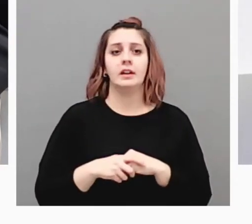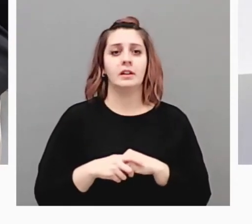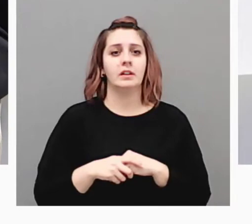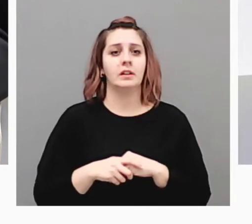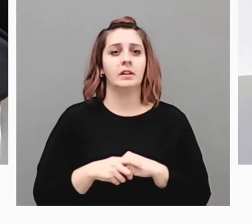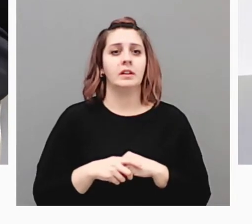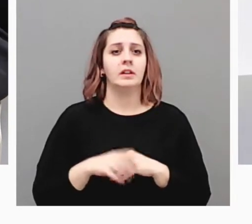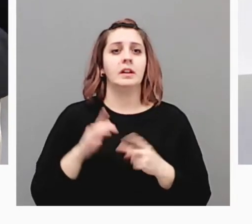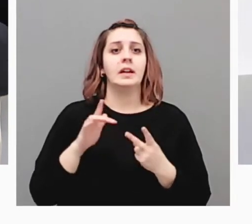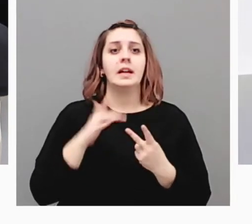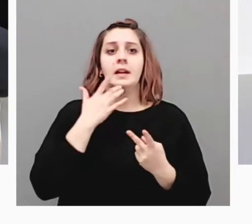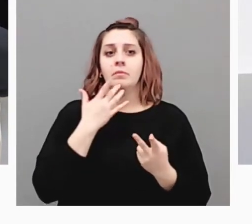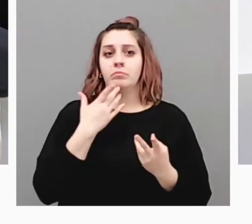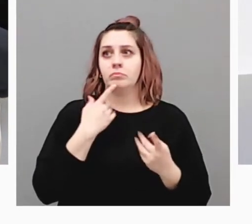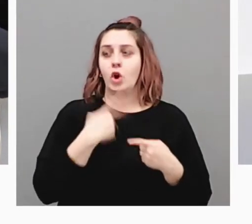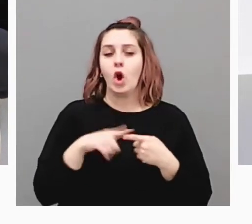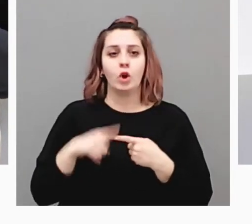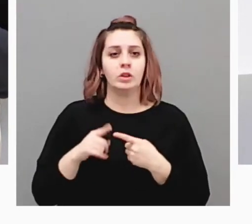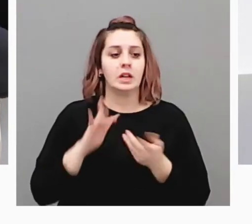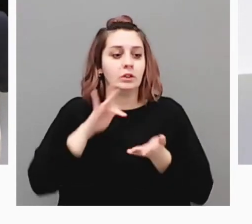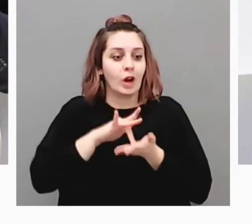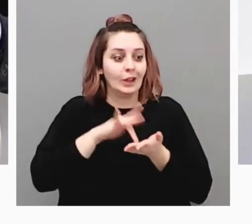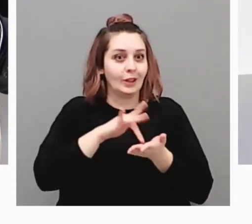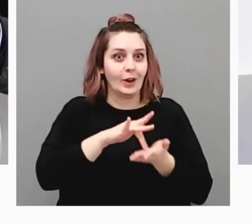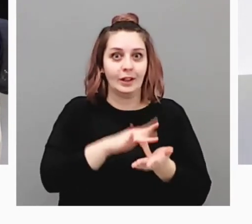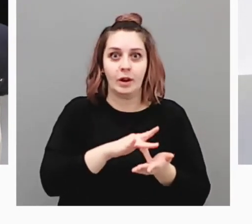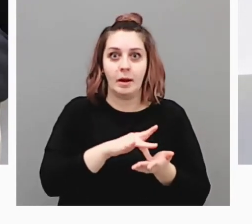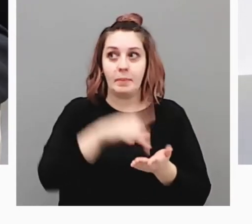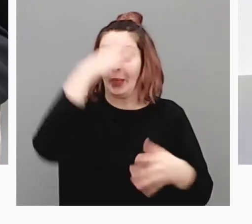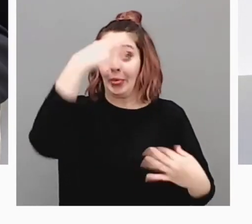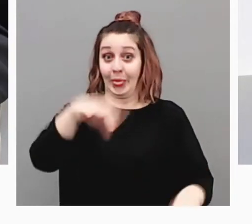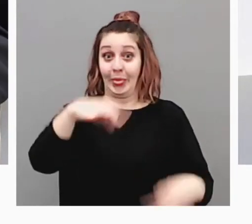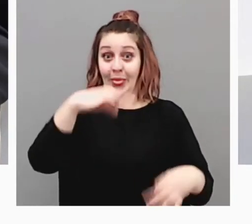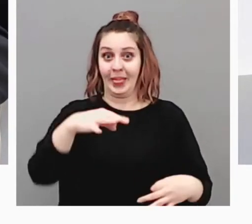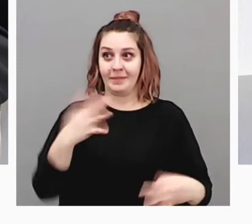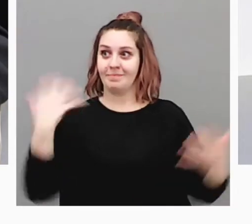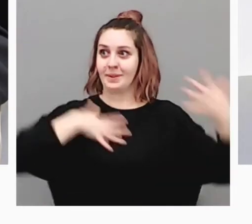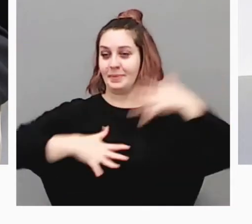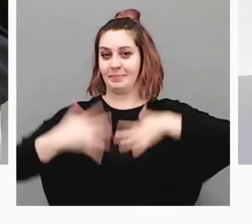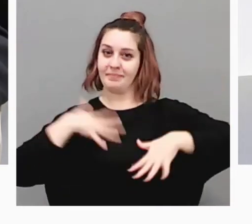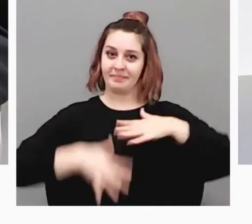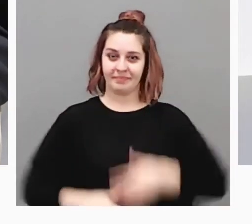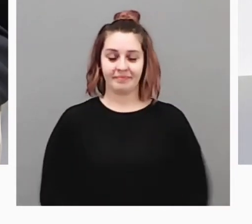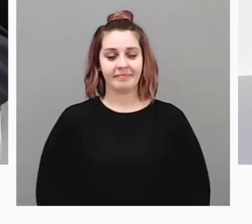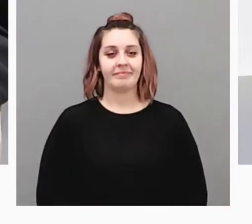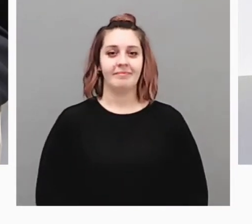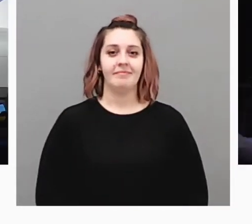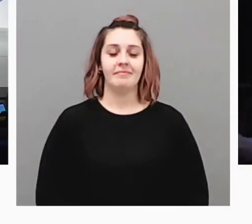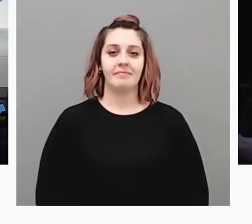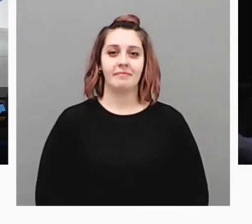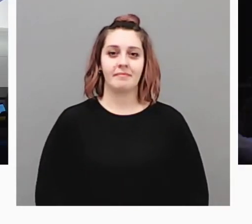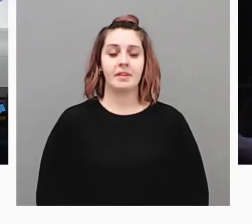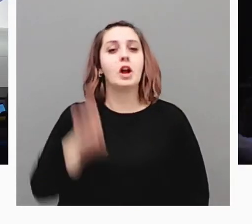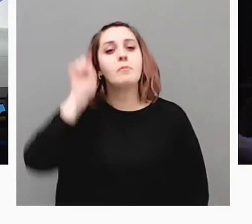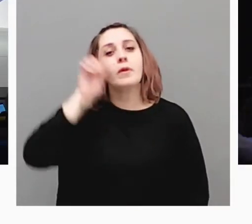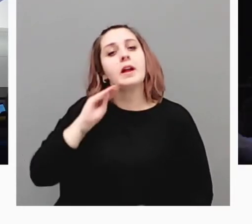la fe descubridora. En fin, te están pasando muchas cosas sin que te des cuenta de que te están pasando. Profesor, y en su experiencia